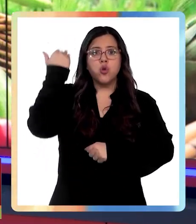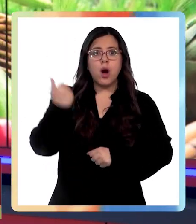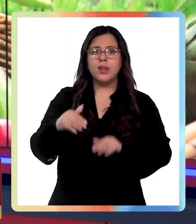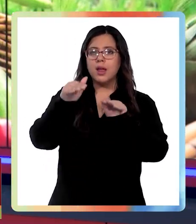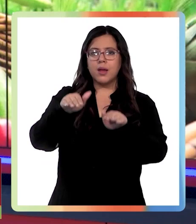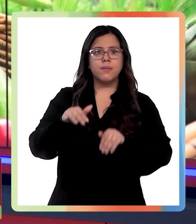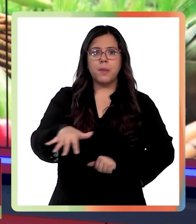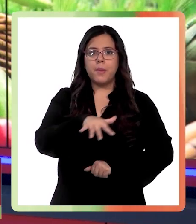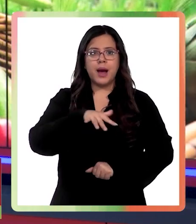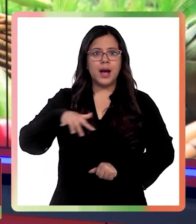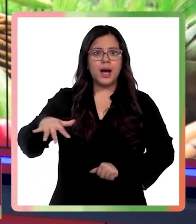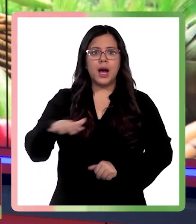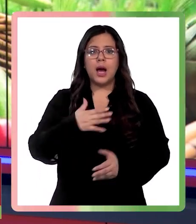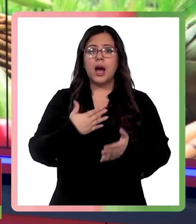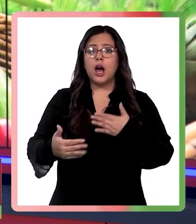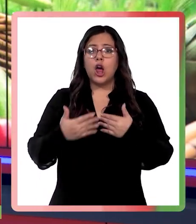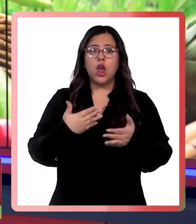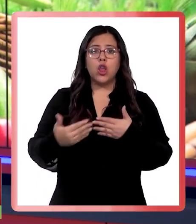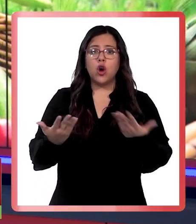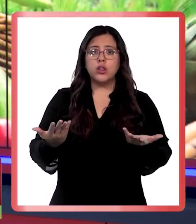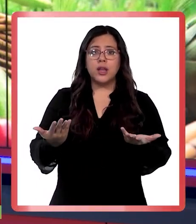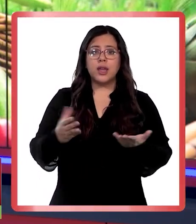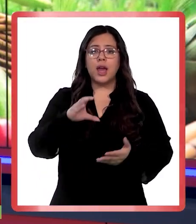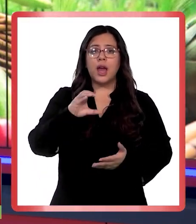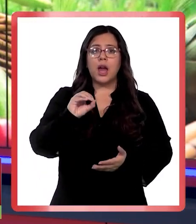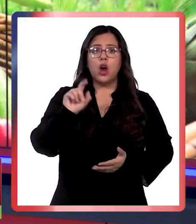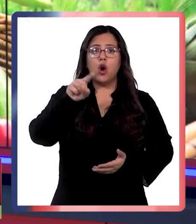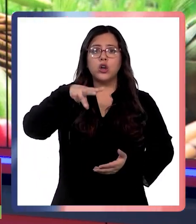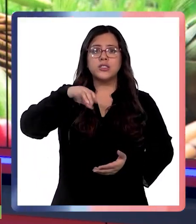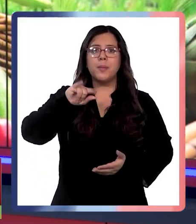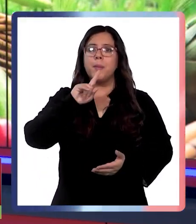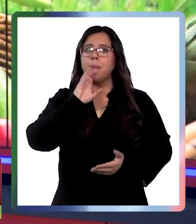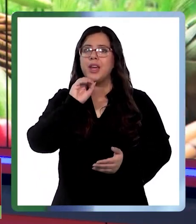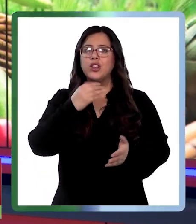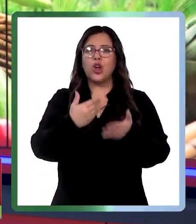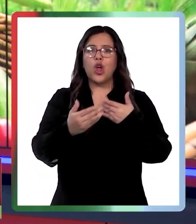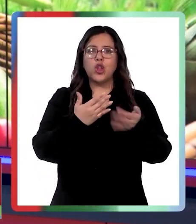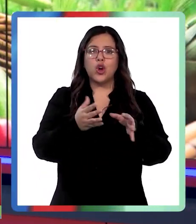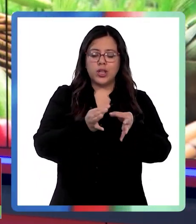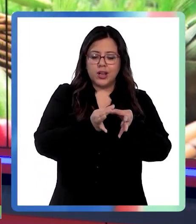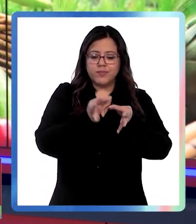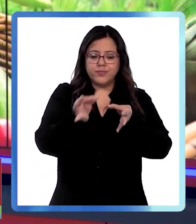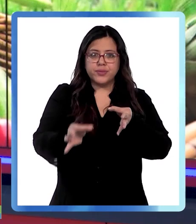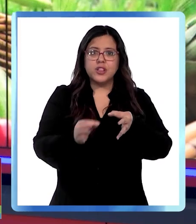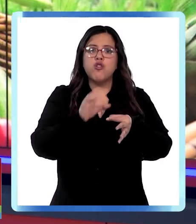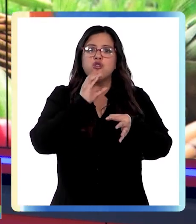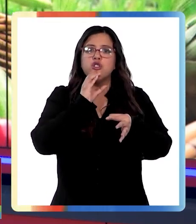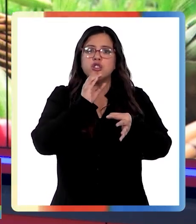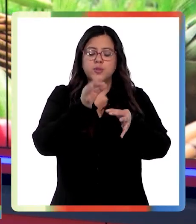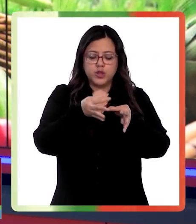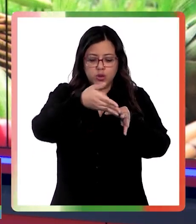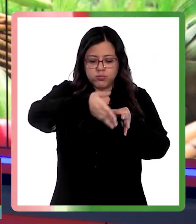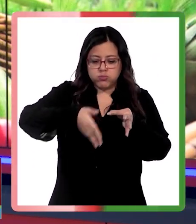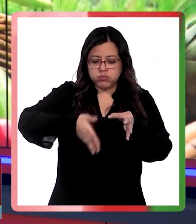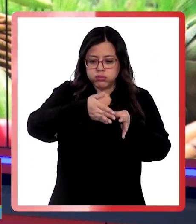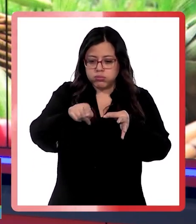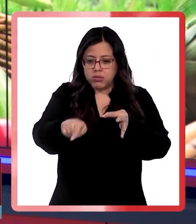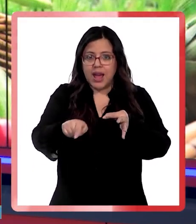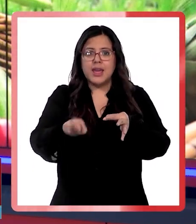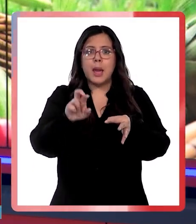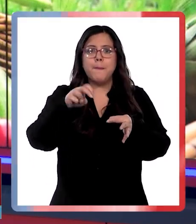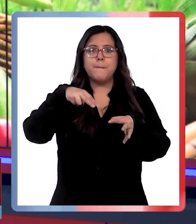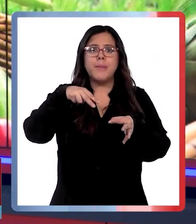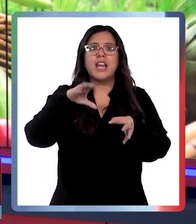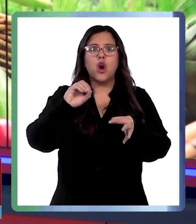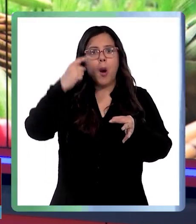se vivía la misma situación en el sector de Cosmito, entre Concepción y Penco. Para contrarrestar este problema, por parte del Ministerio